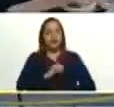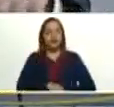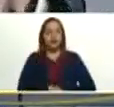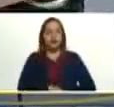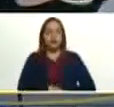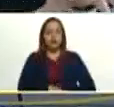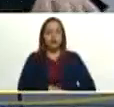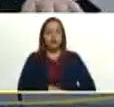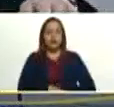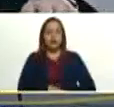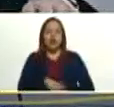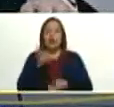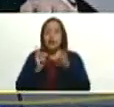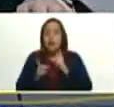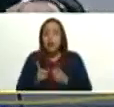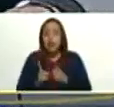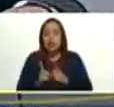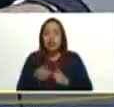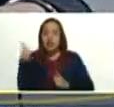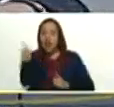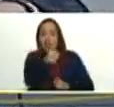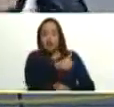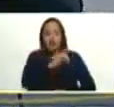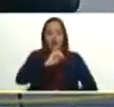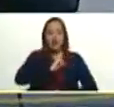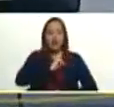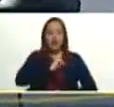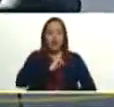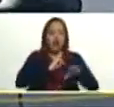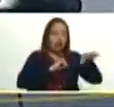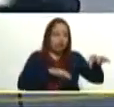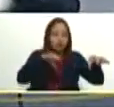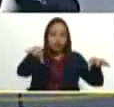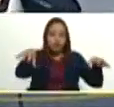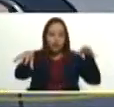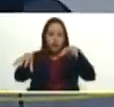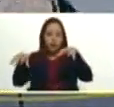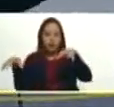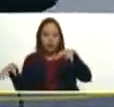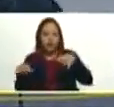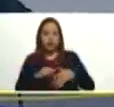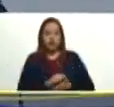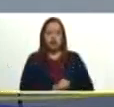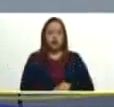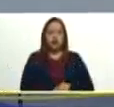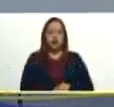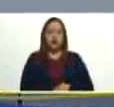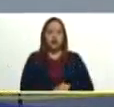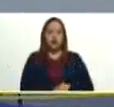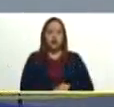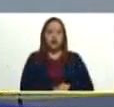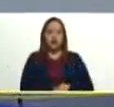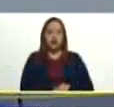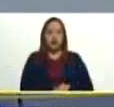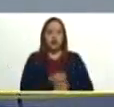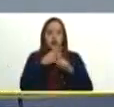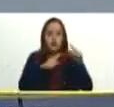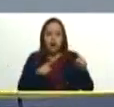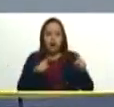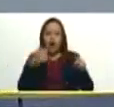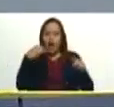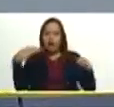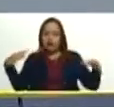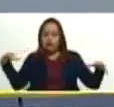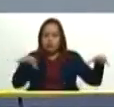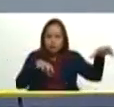individual units, de las unidades individuales, the relative strengths and weaknesses las, are dissolved estas se disuelven into